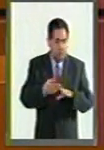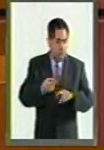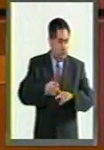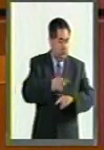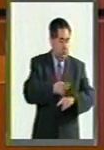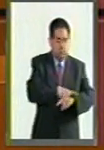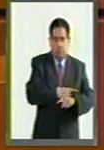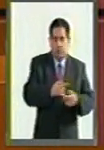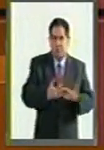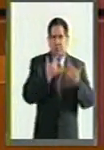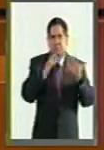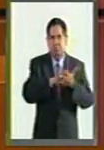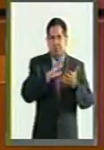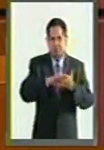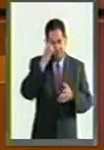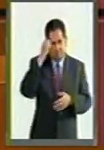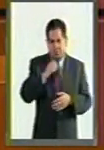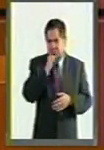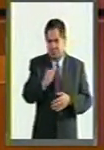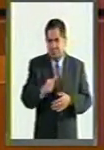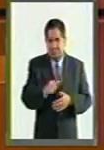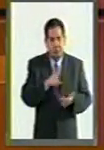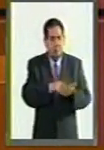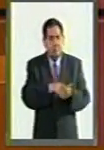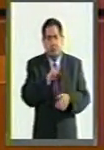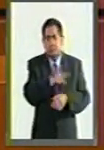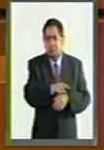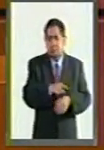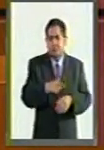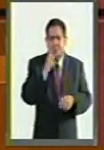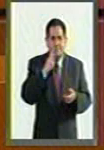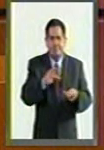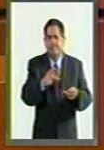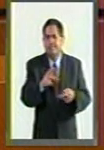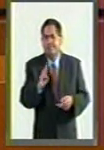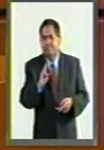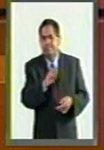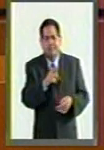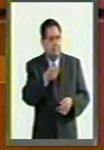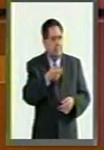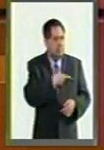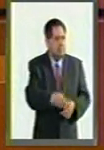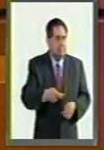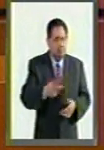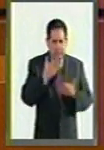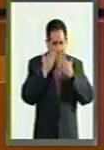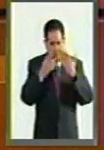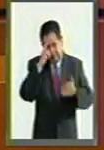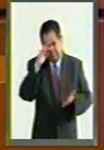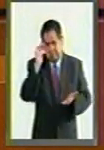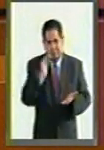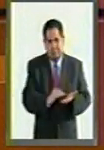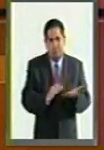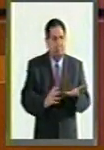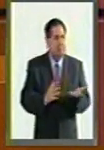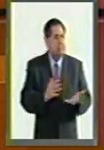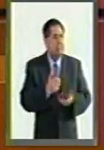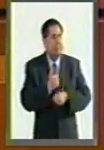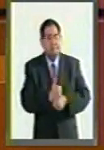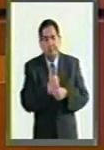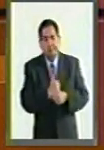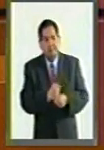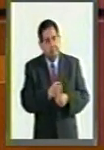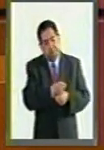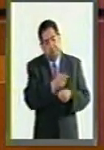antecedentes penales, no han cometido crímenes violentos, son pobres, con bajos niveles de educación y han sufrido